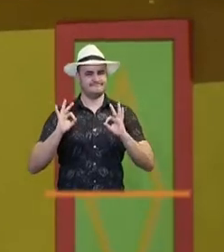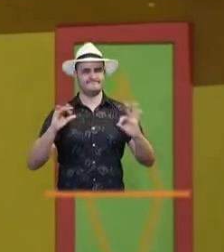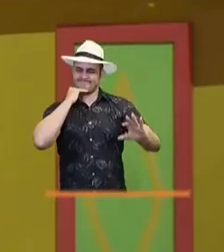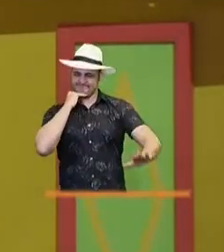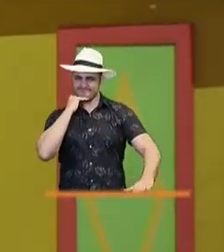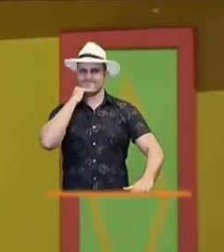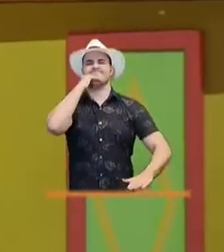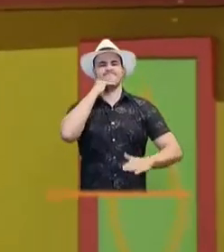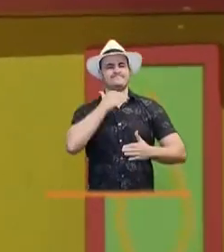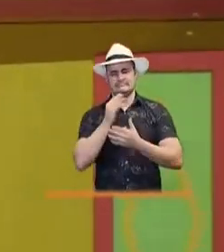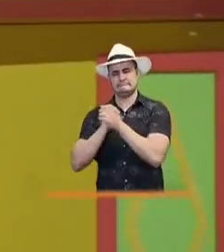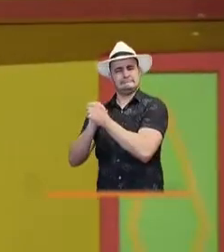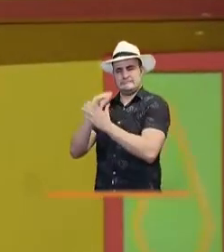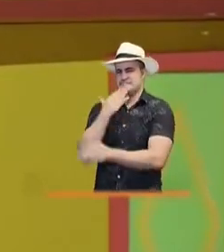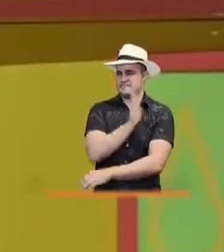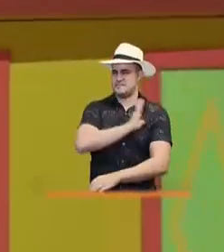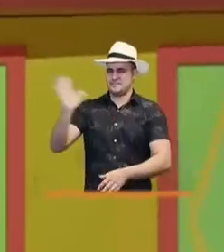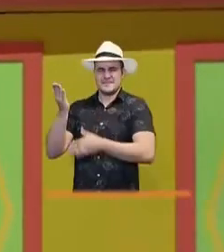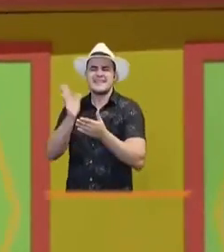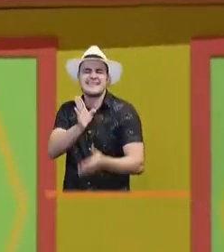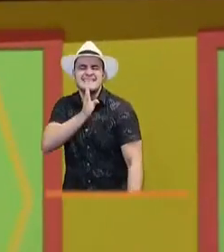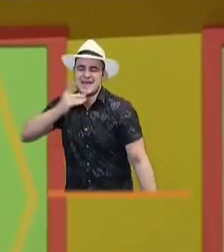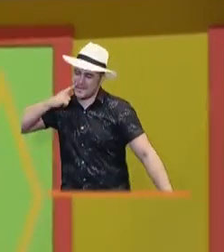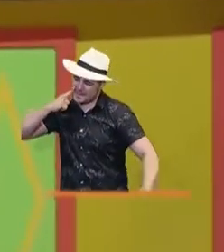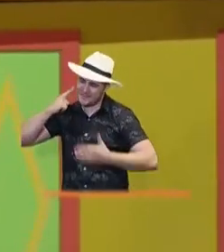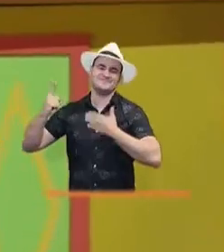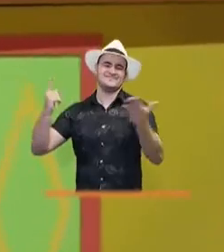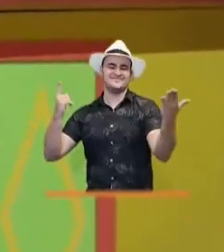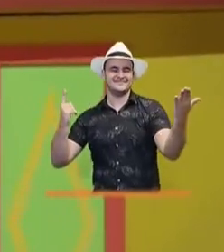mejor amigo y se llama mi papá.